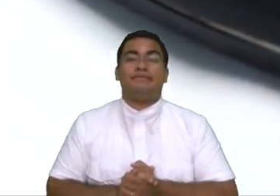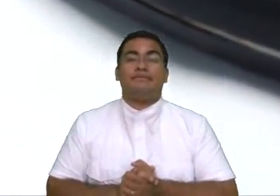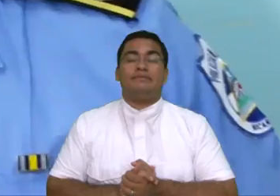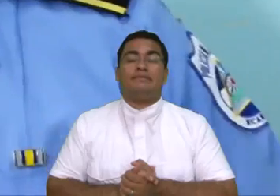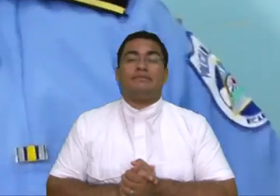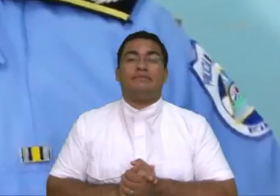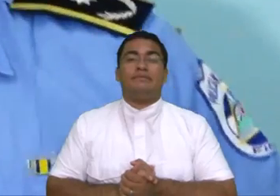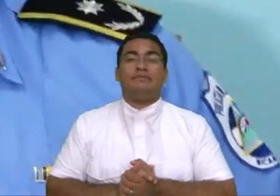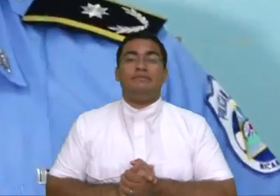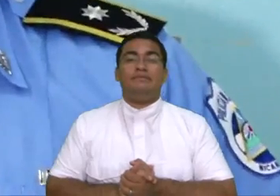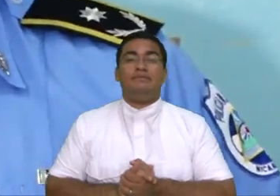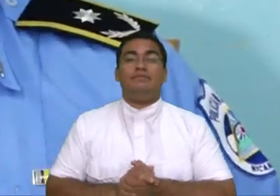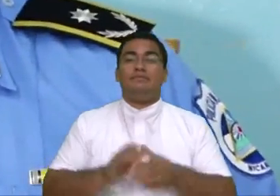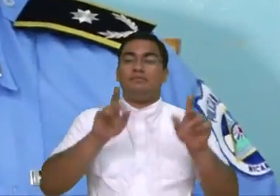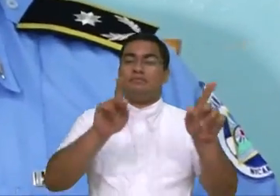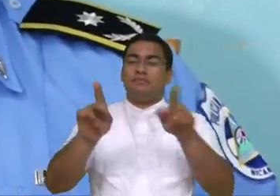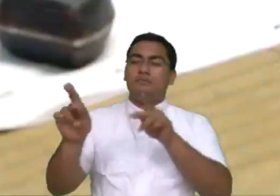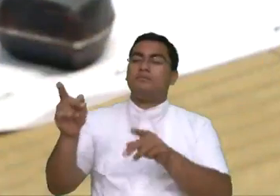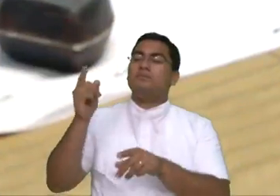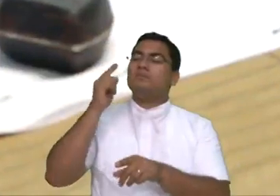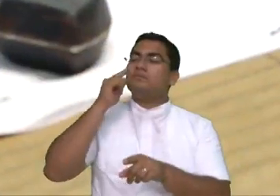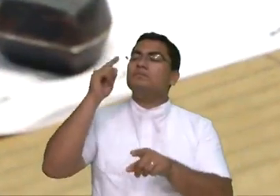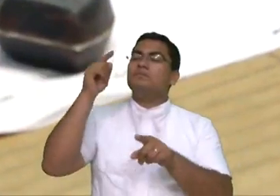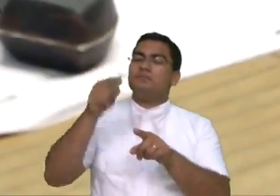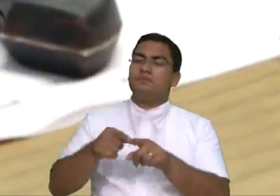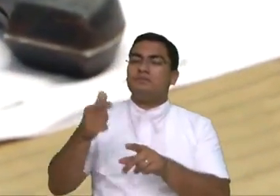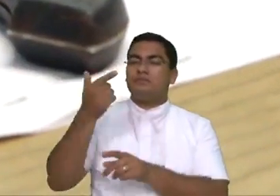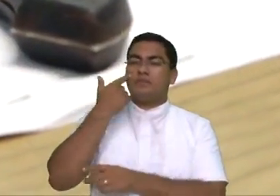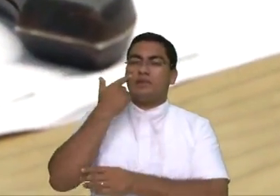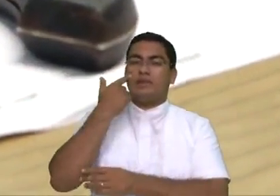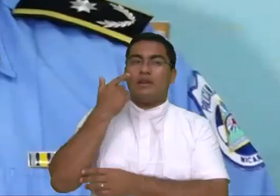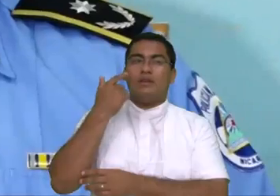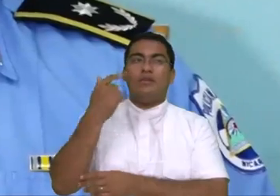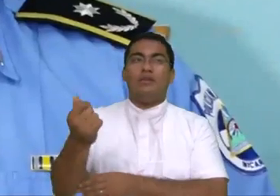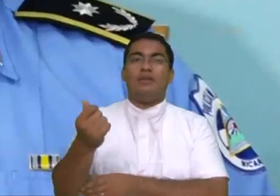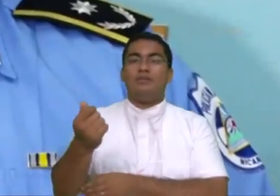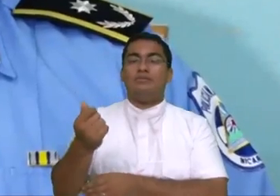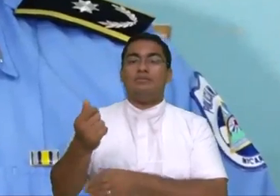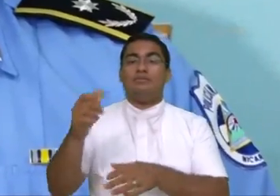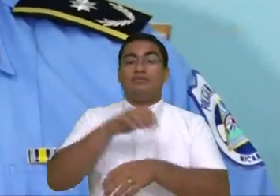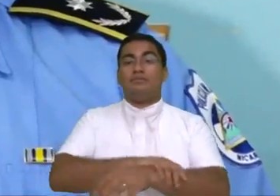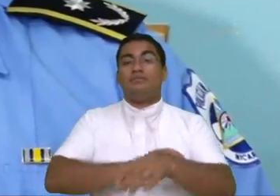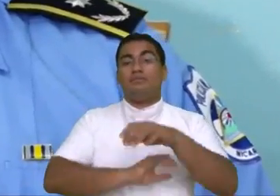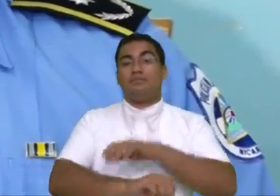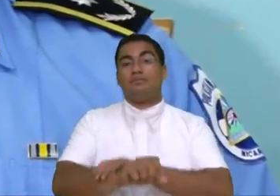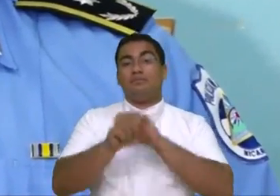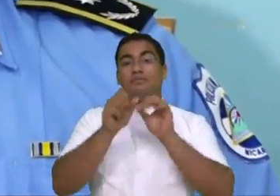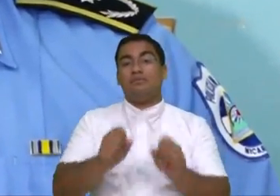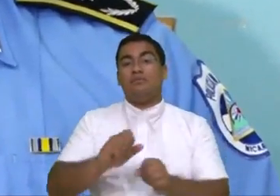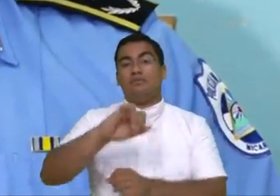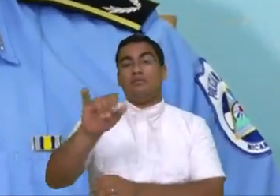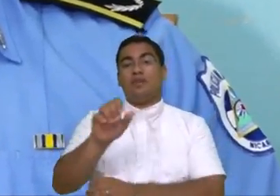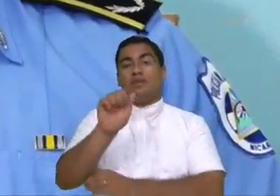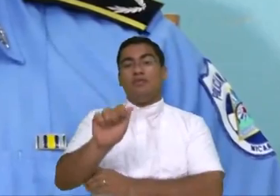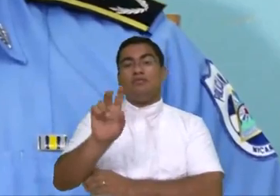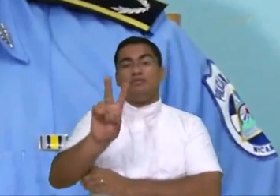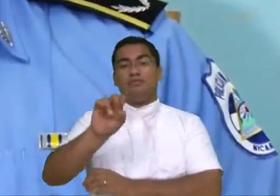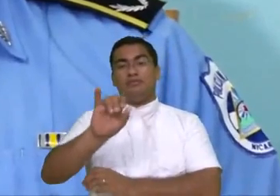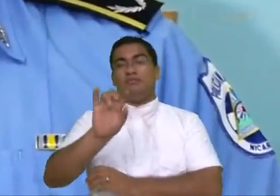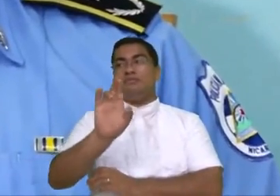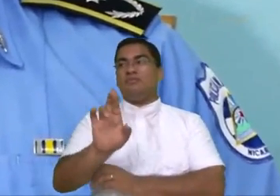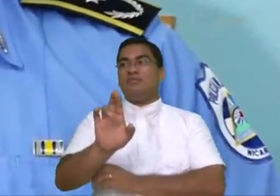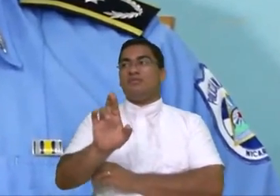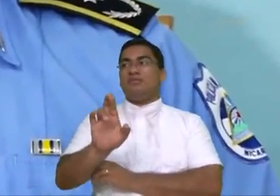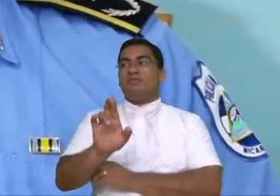La declaración de los testigos, quienes reconocen al preso Javier Francisco Gutiérrez Lara